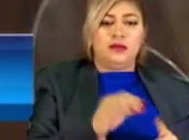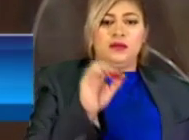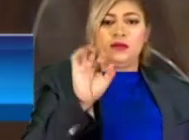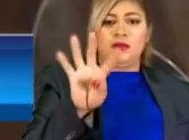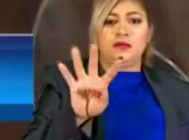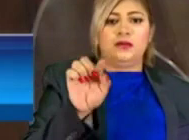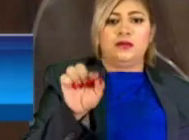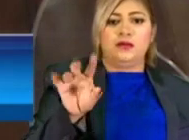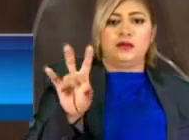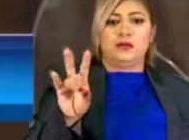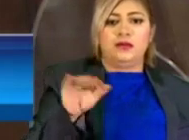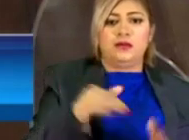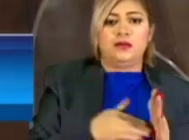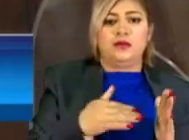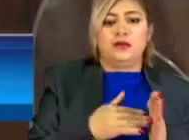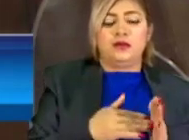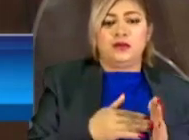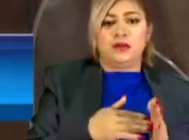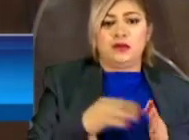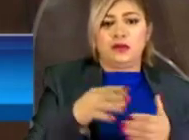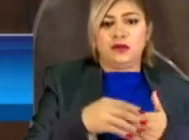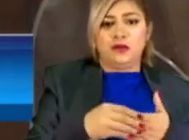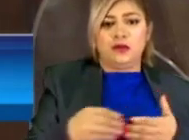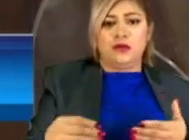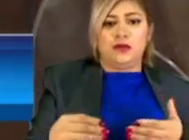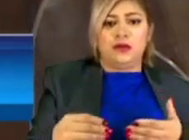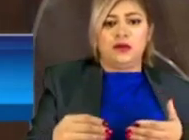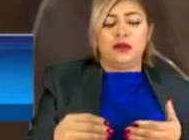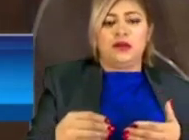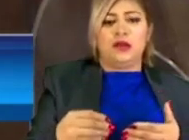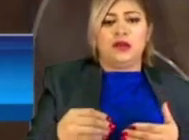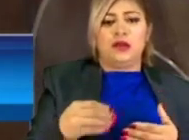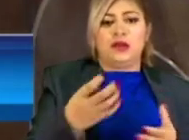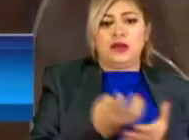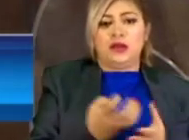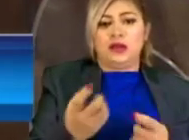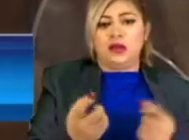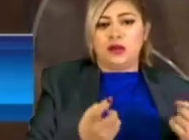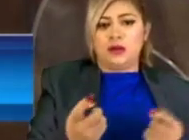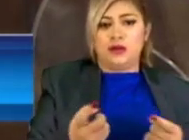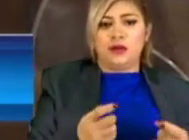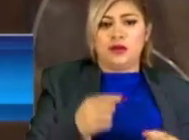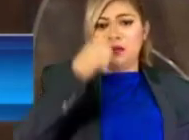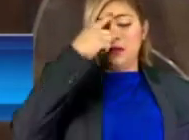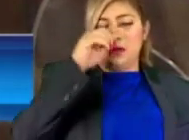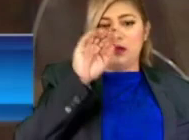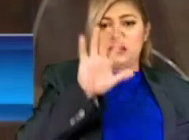4.7 millones de balboas en concepto de asistencia económica para